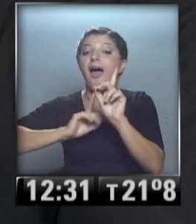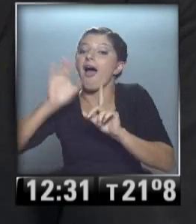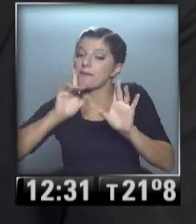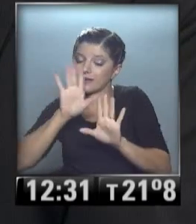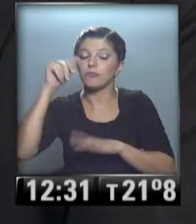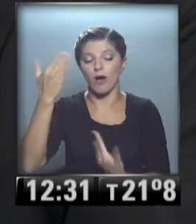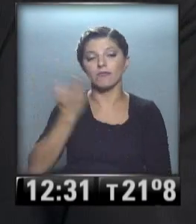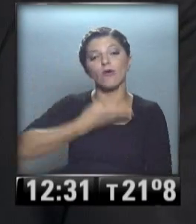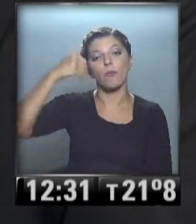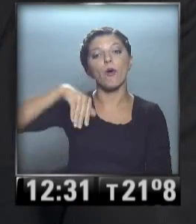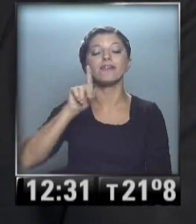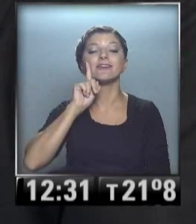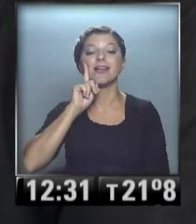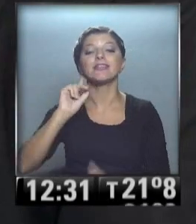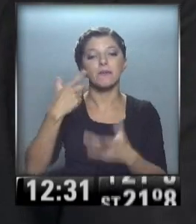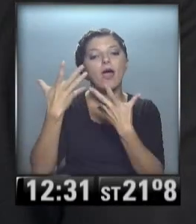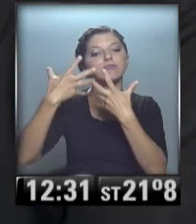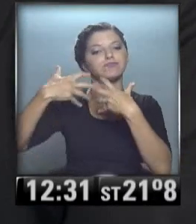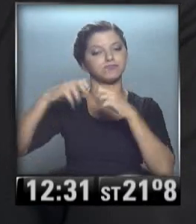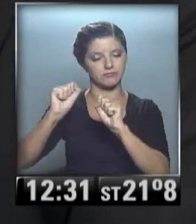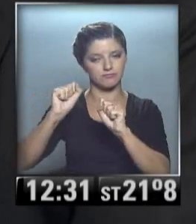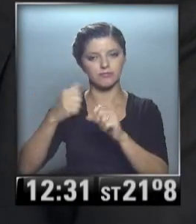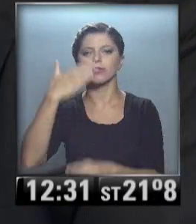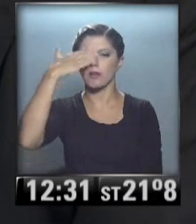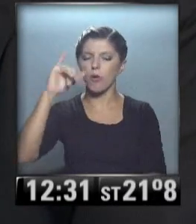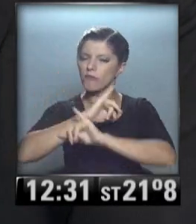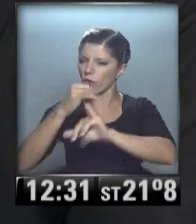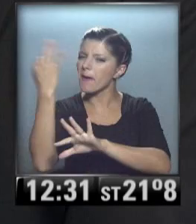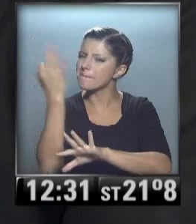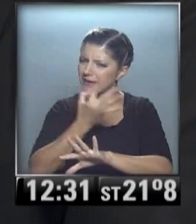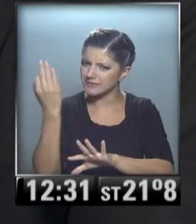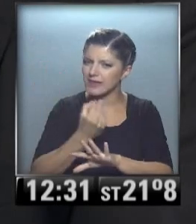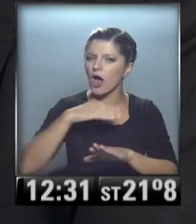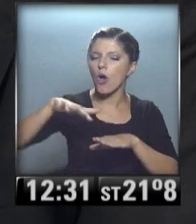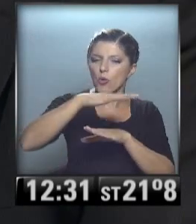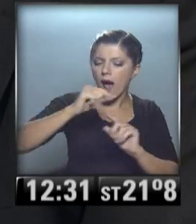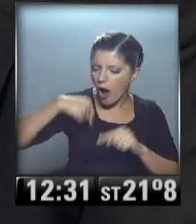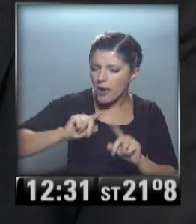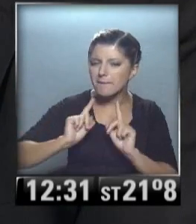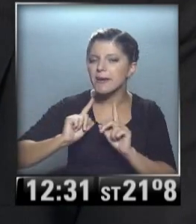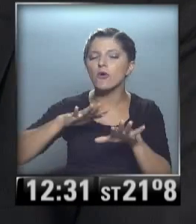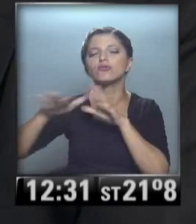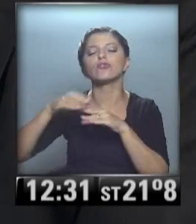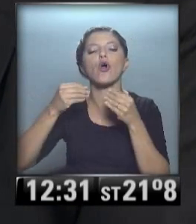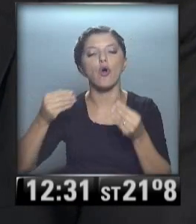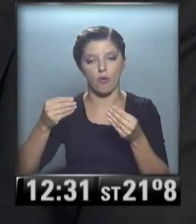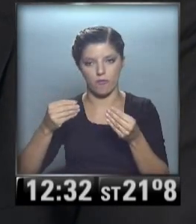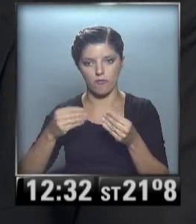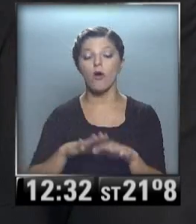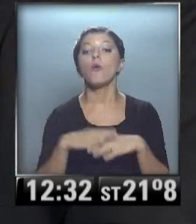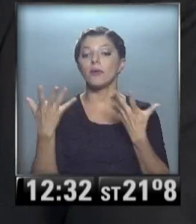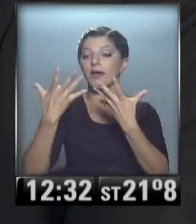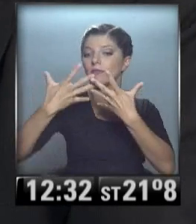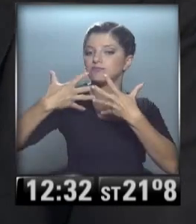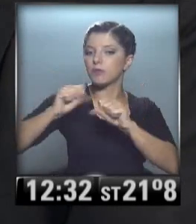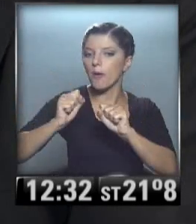Monetario Internacional también recuperó un lugar. Vamos a repasar, a través de un informe, en qué lugar está hoy el Fondo Monetario Internacional, por qué recuperó y